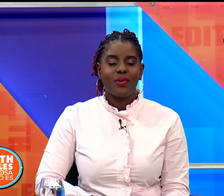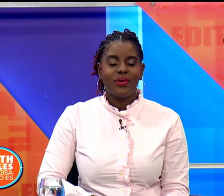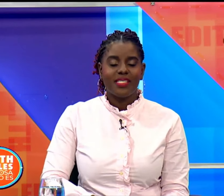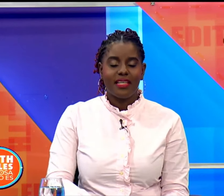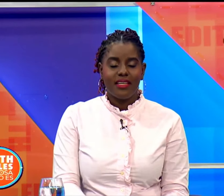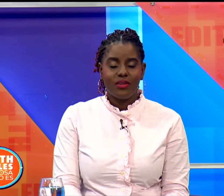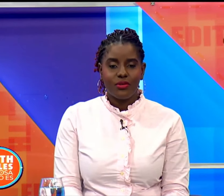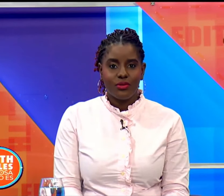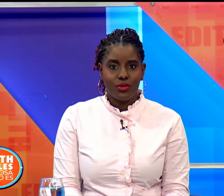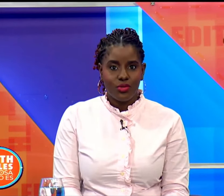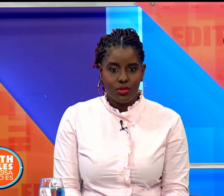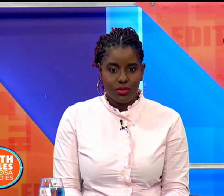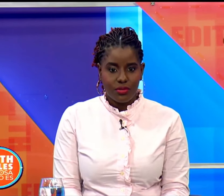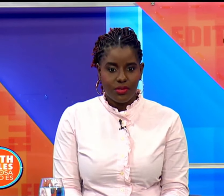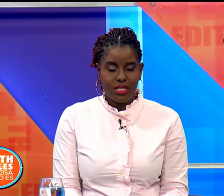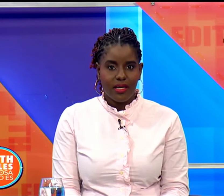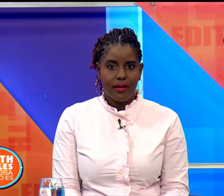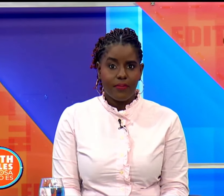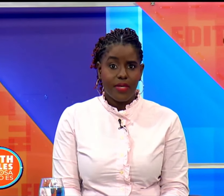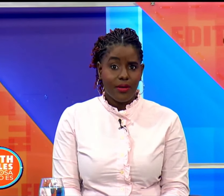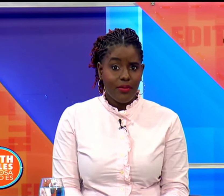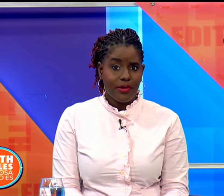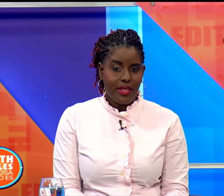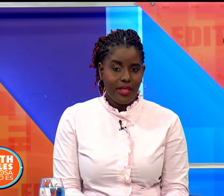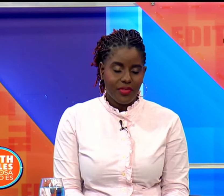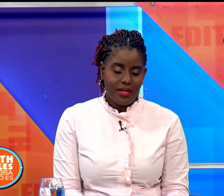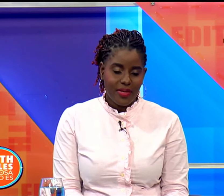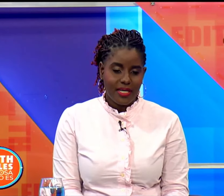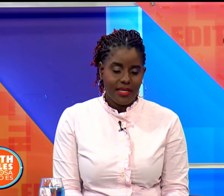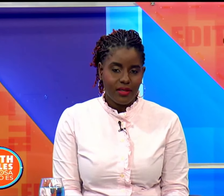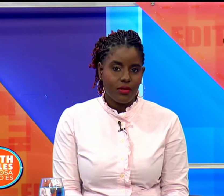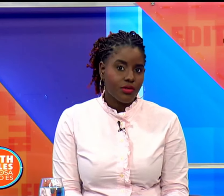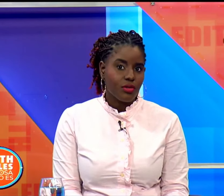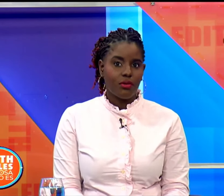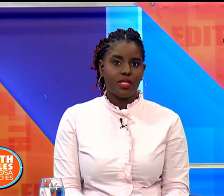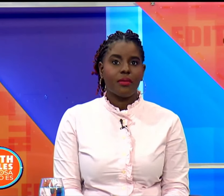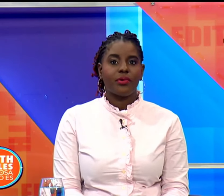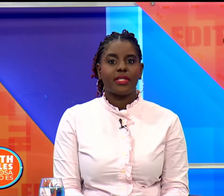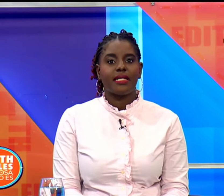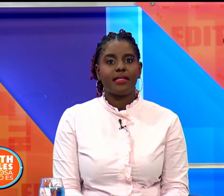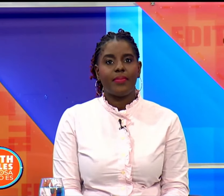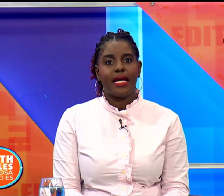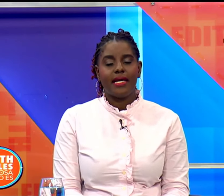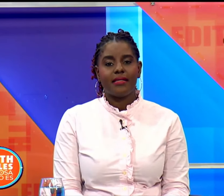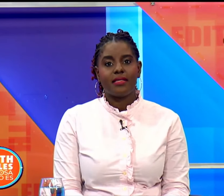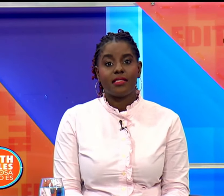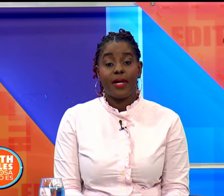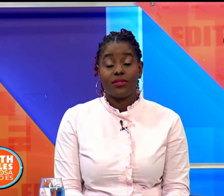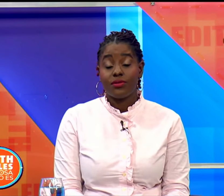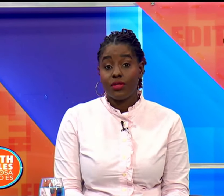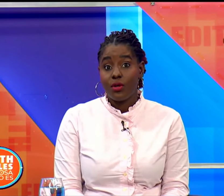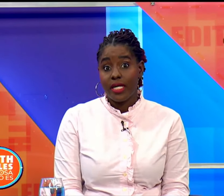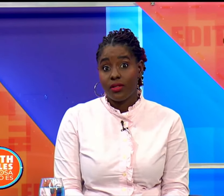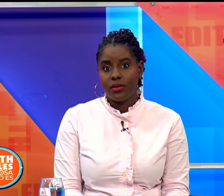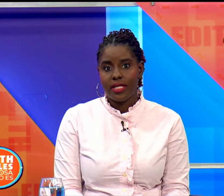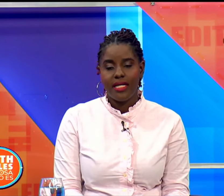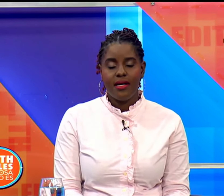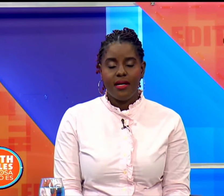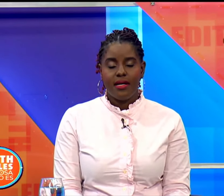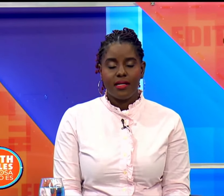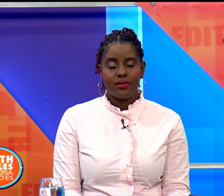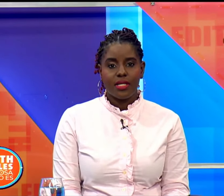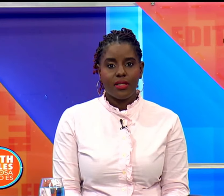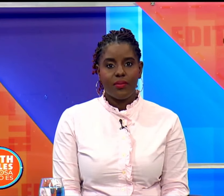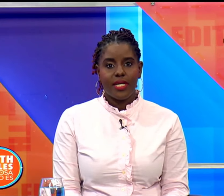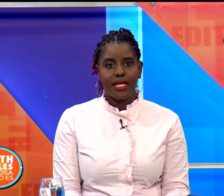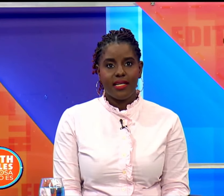Gracias por seguir con nosotros. Quiero abordar un tema que no solo es de importancia para este espacio, sino para toda